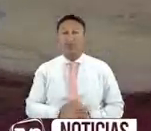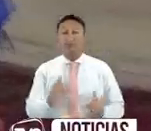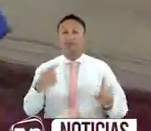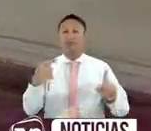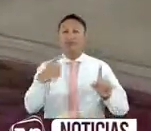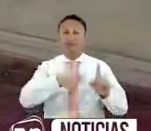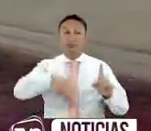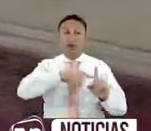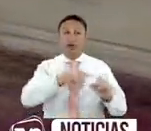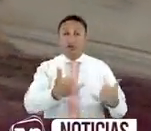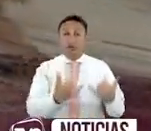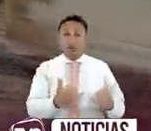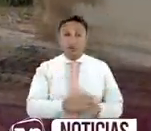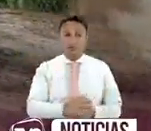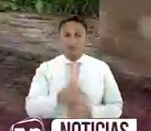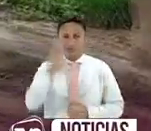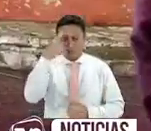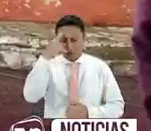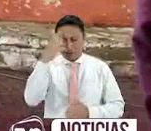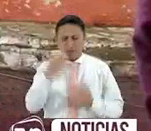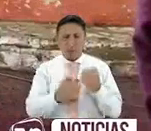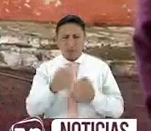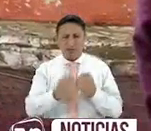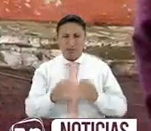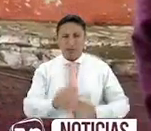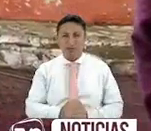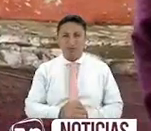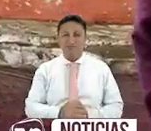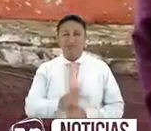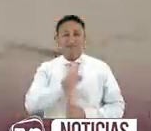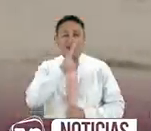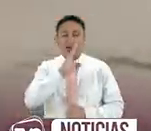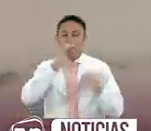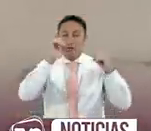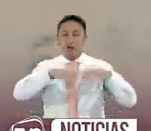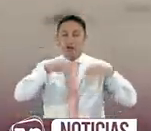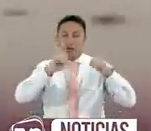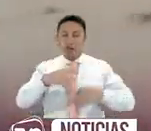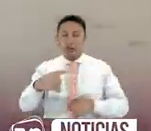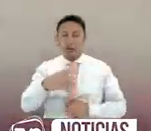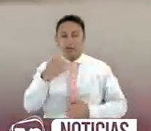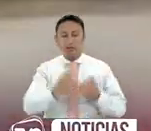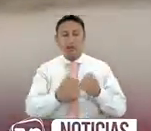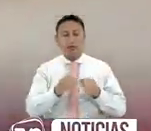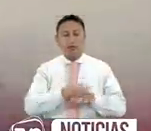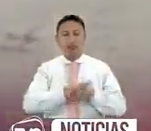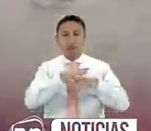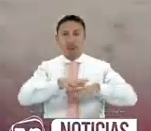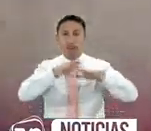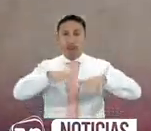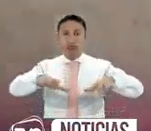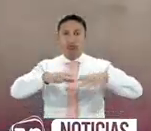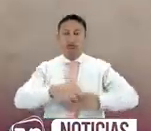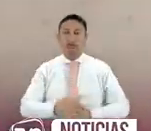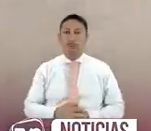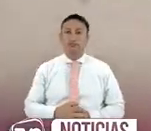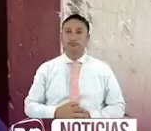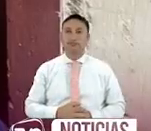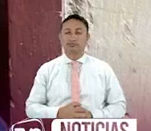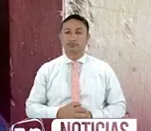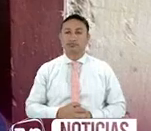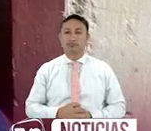han quedado con daños psicológicos ya que cada vez que llueve enfrentan la furia de la naturaleza